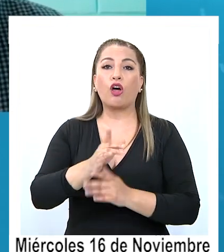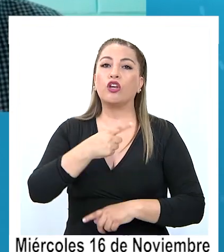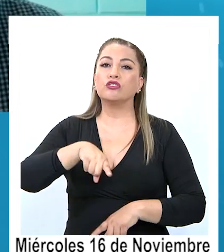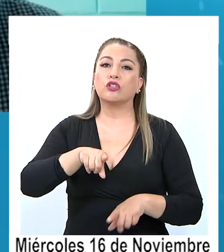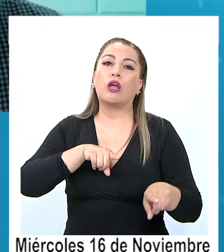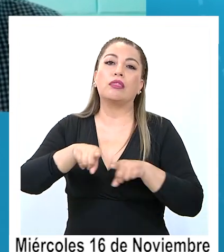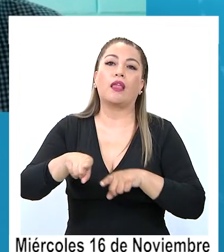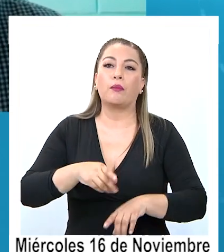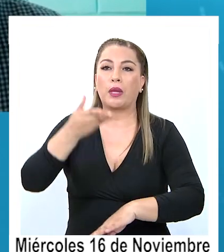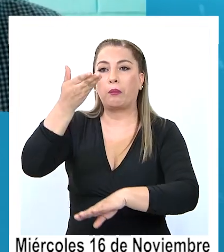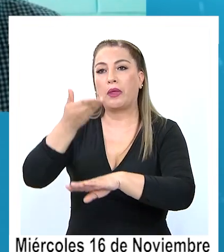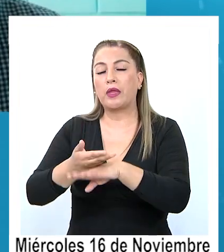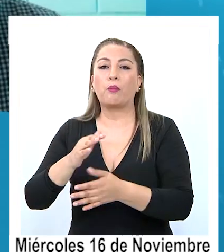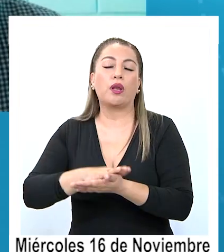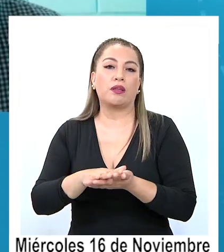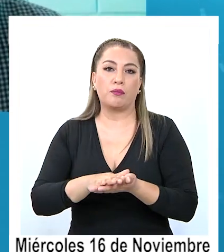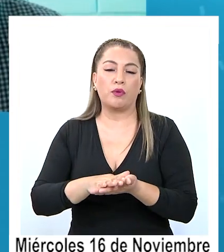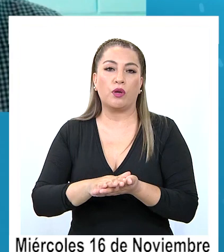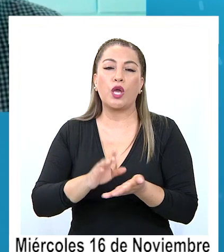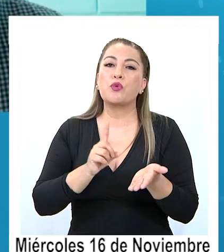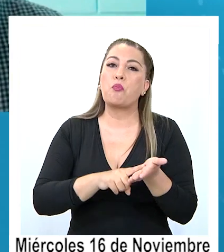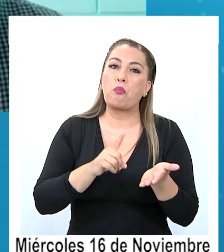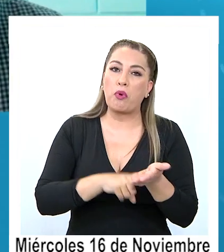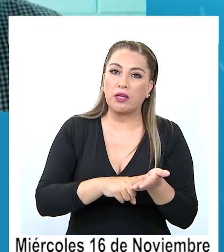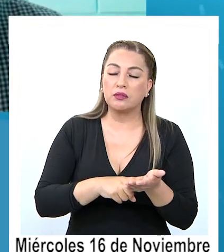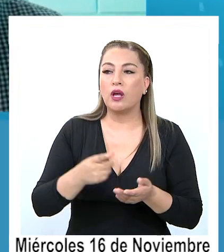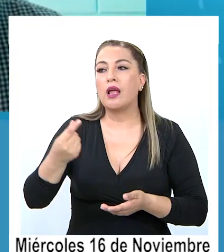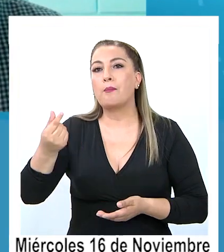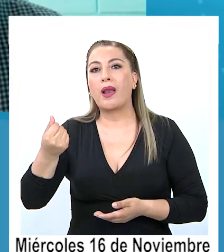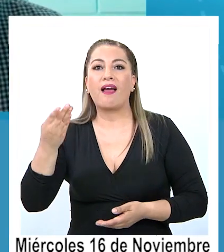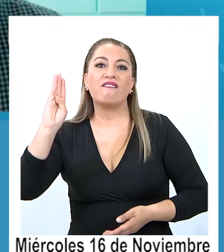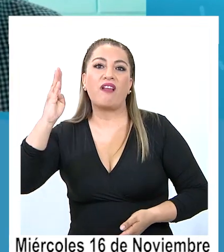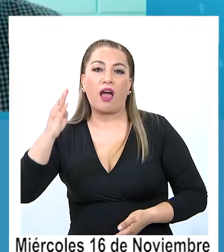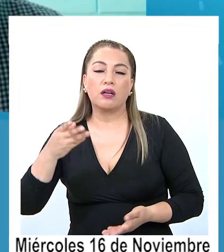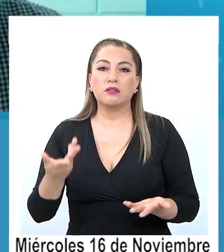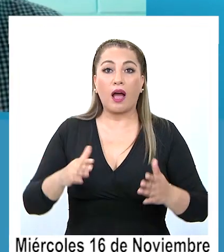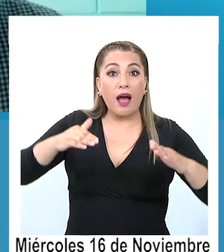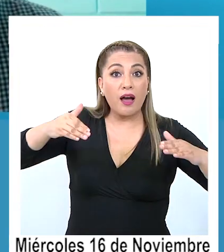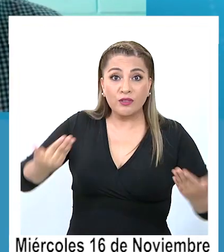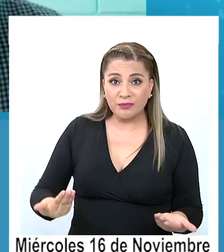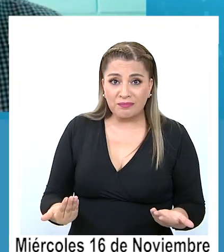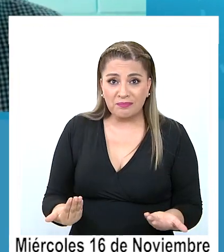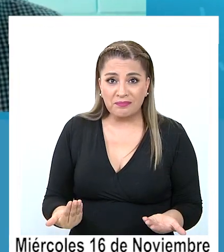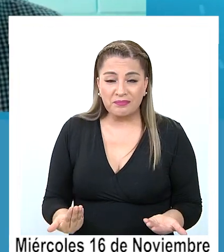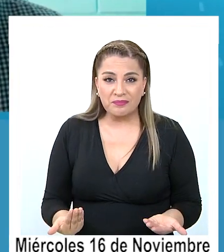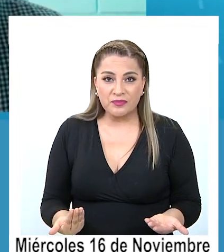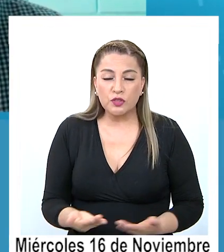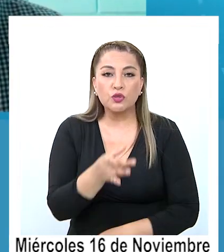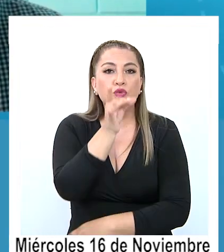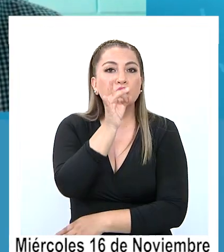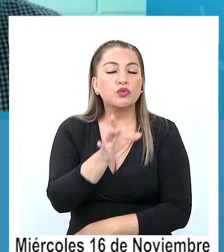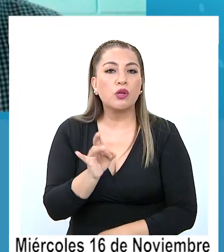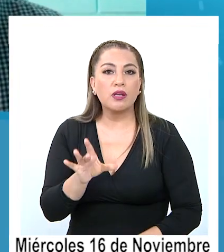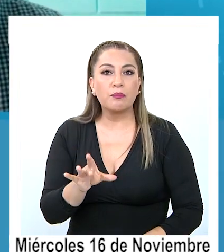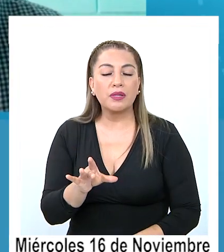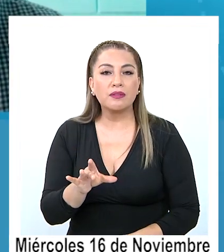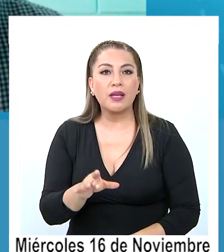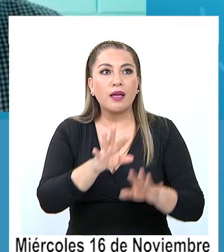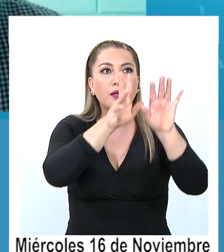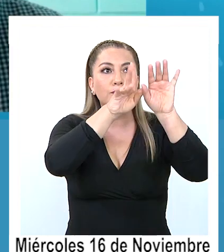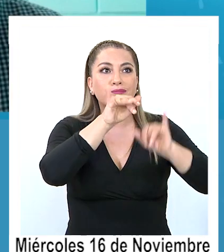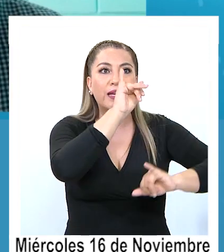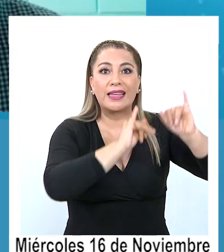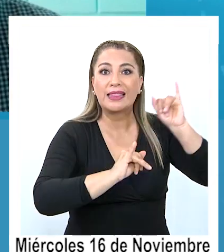se retuvieran los impuestos, que se retuviera el dinero que tiene en el banco, ¿cierto? Hoy día, por el solo hecho de estar en el Registro Nacional